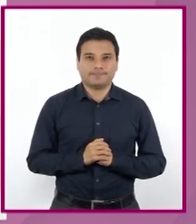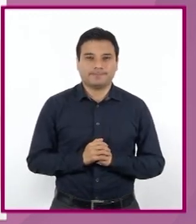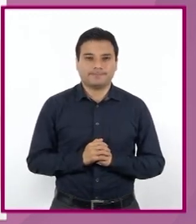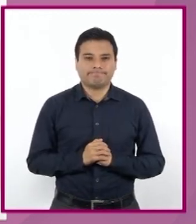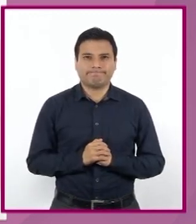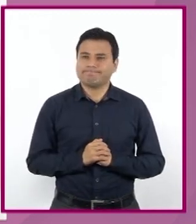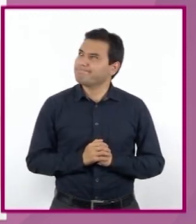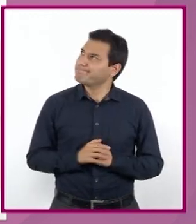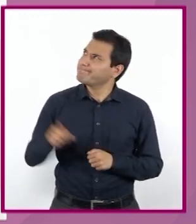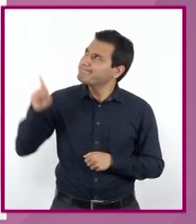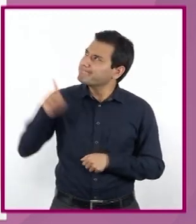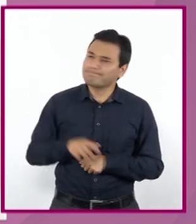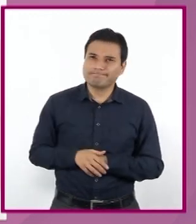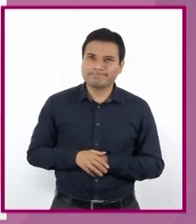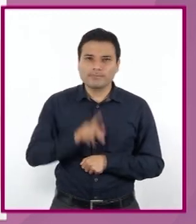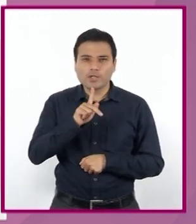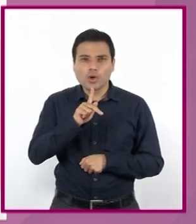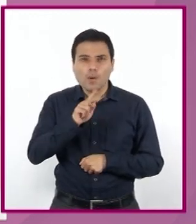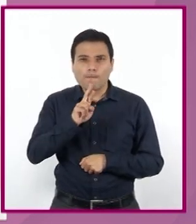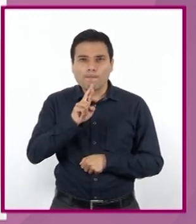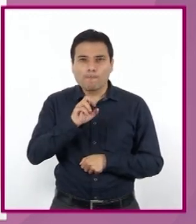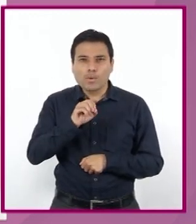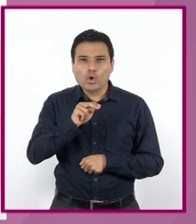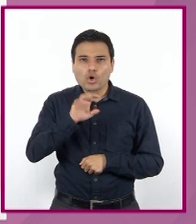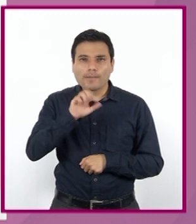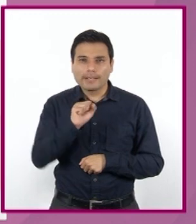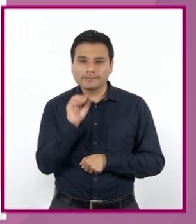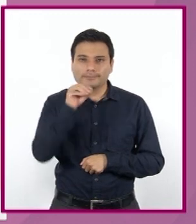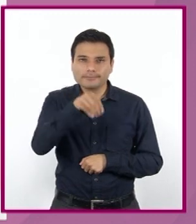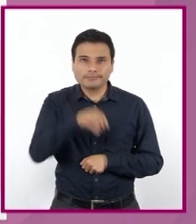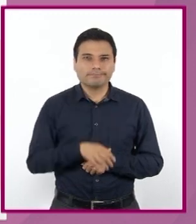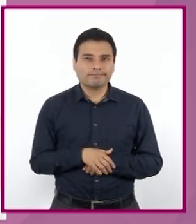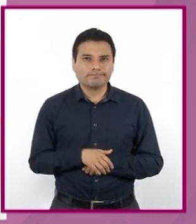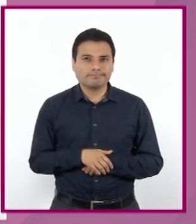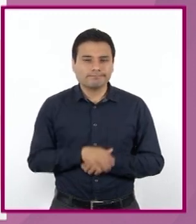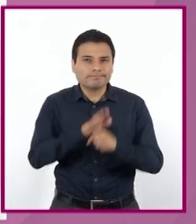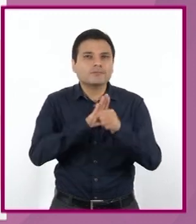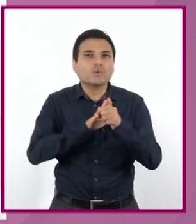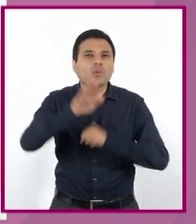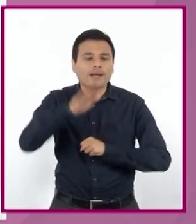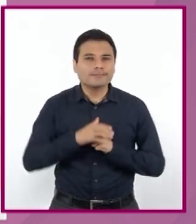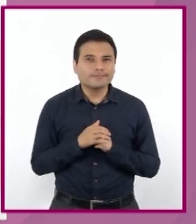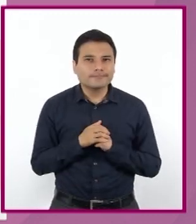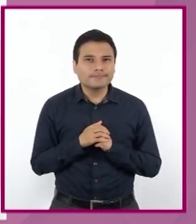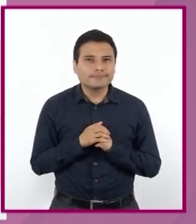qué pronombre relativo sustituirían las palabras que, su?